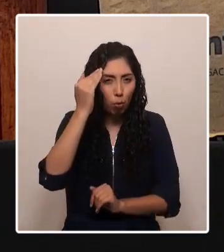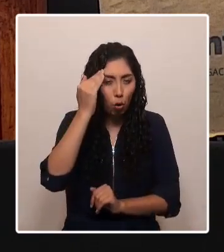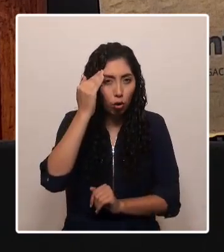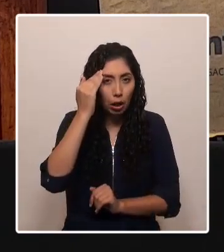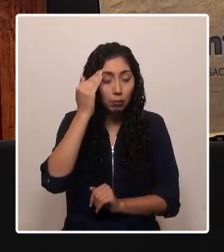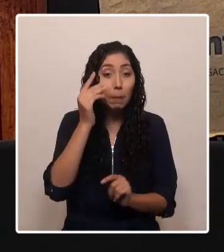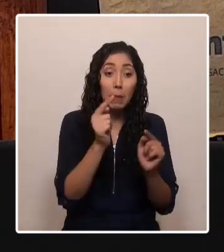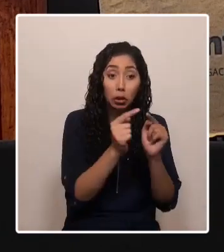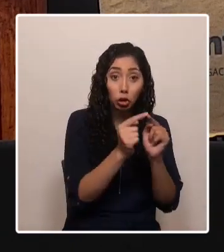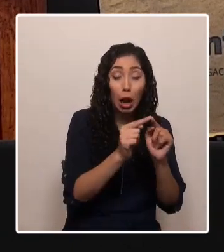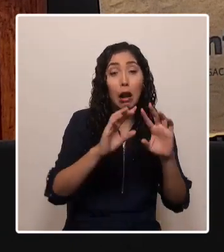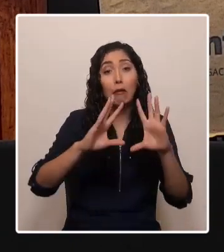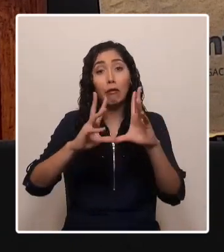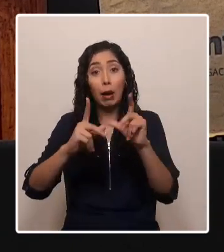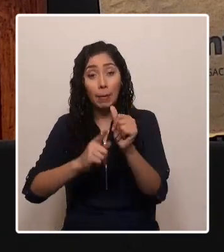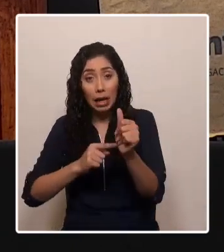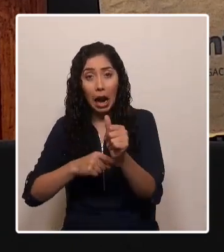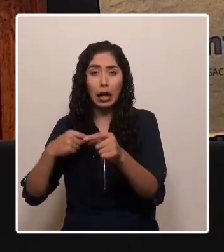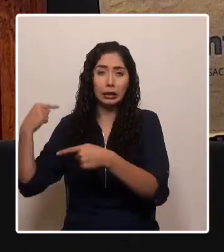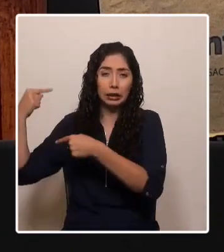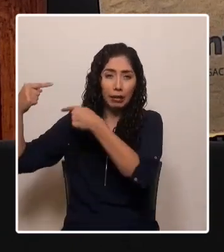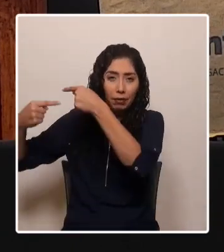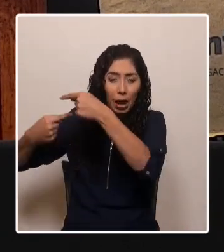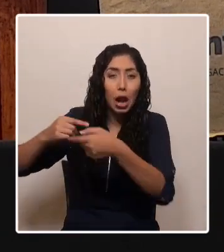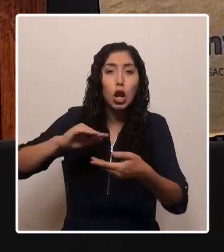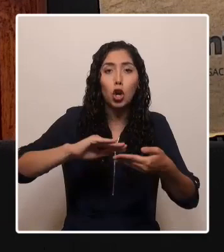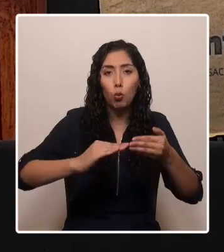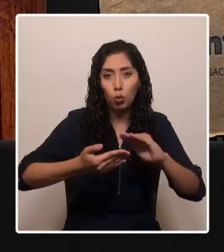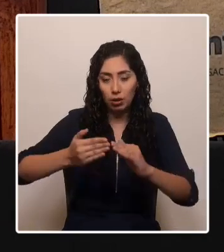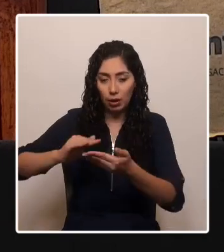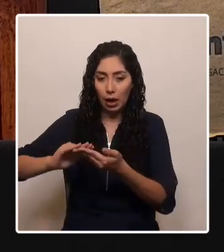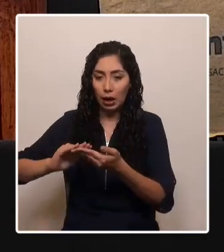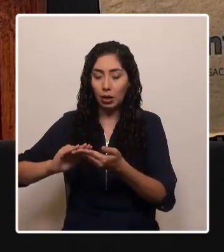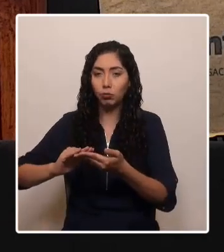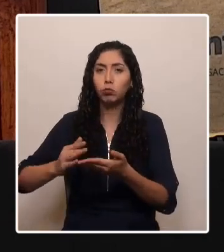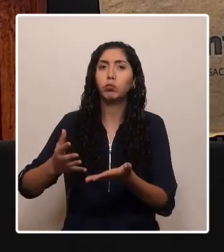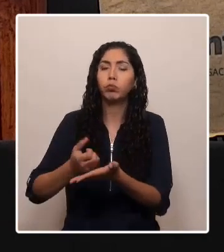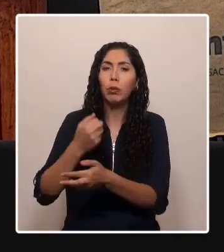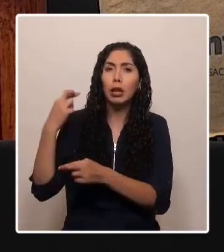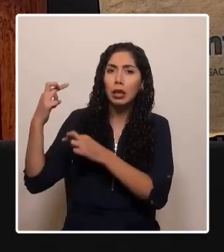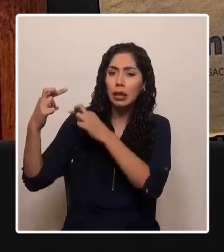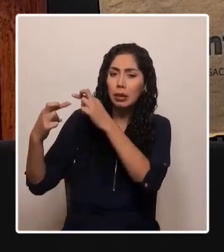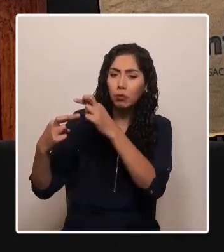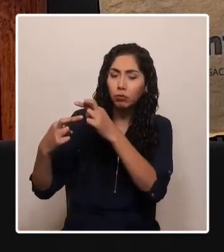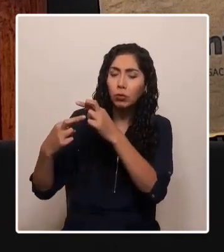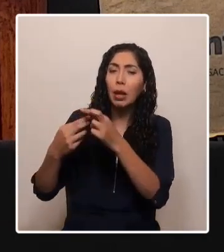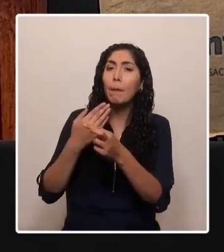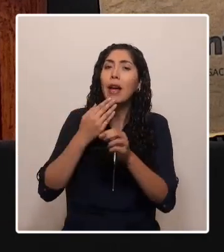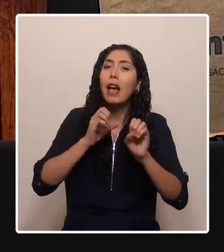personal, familiar, ancestral y comunitaria, concebir el patrimonio natural y cultural, velar por la difusión y